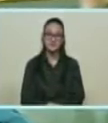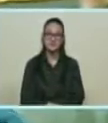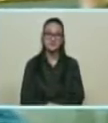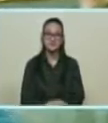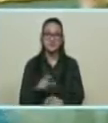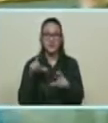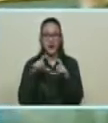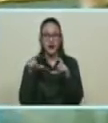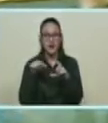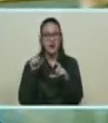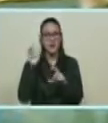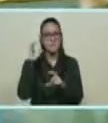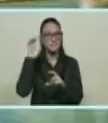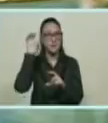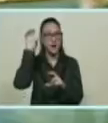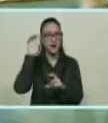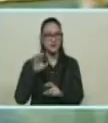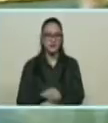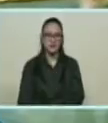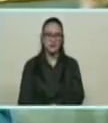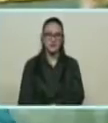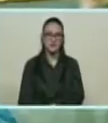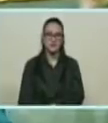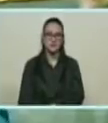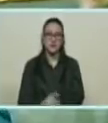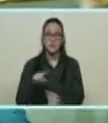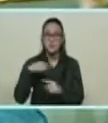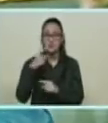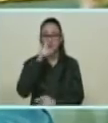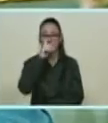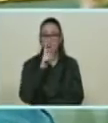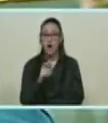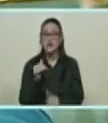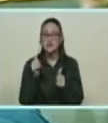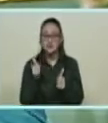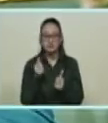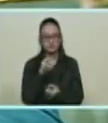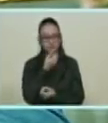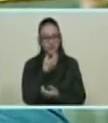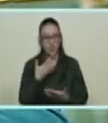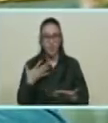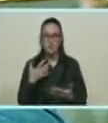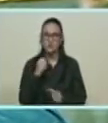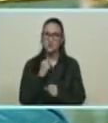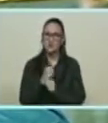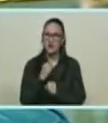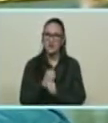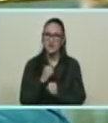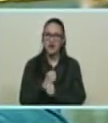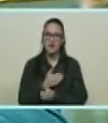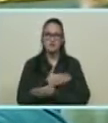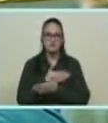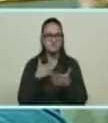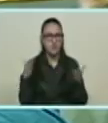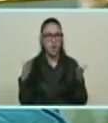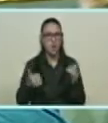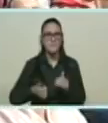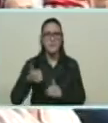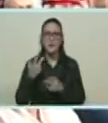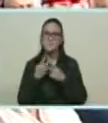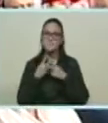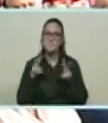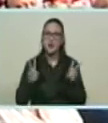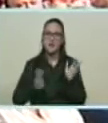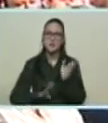Carnet de la patria. Carnet de la patria. El próximo año va a ser un año bonito, de mucho trabajo, de expansión, de paz,